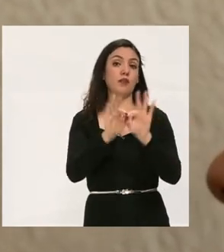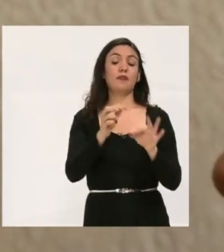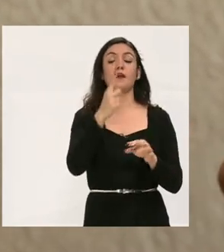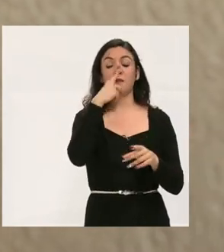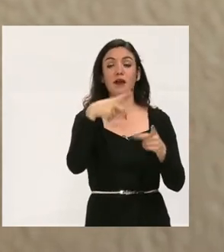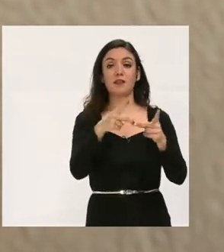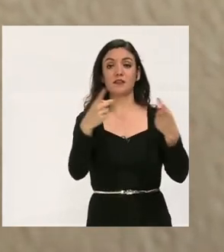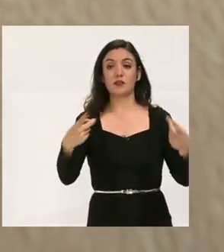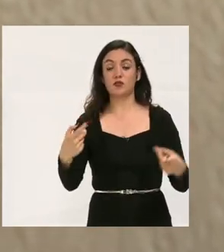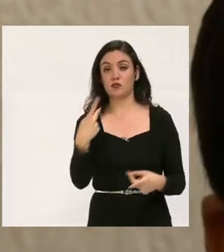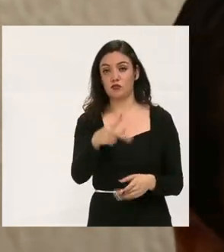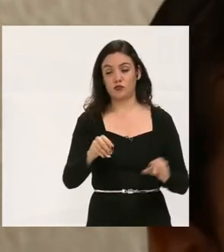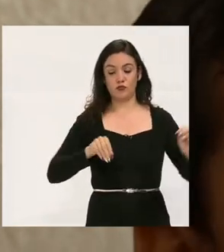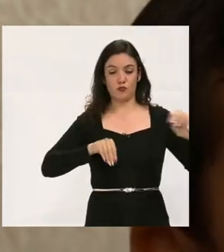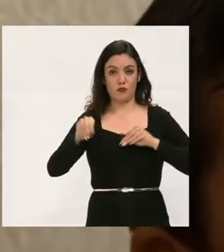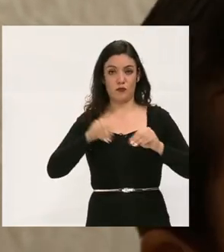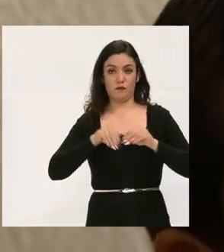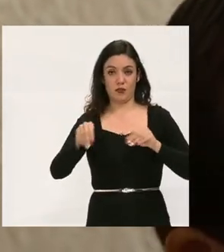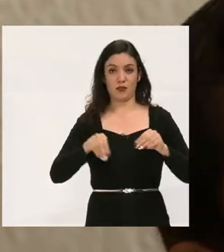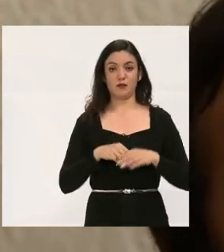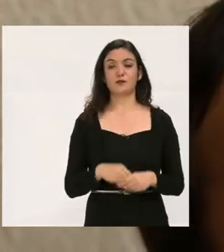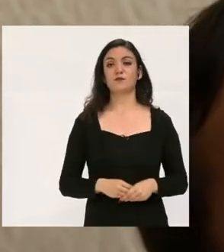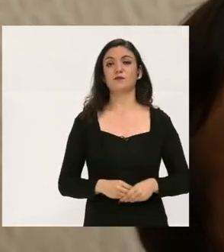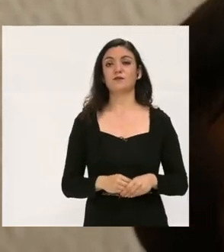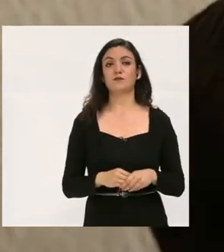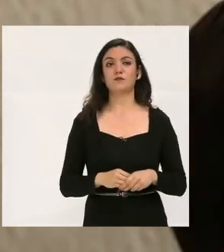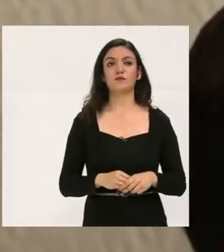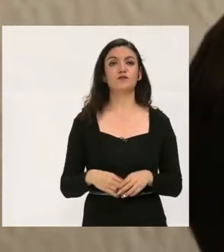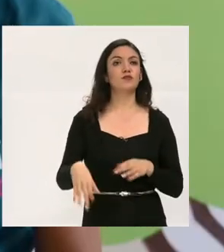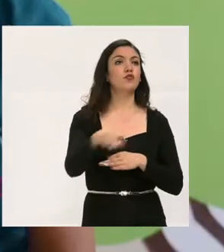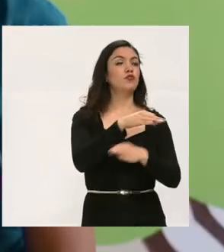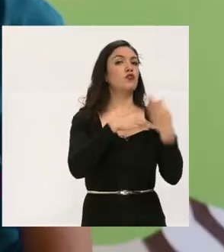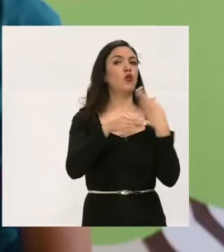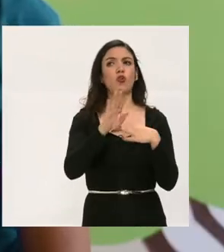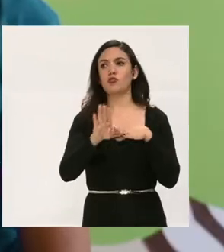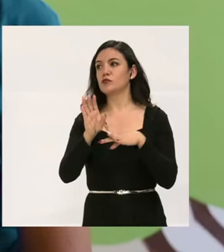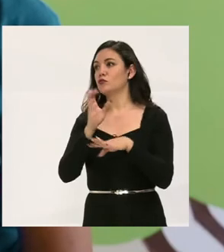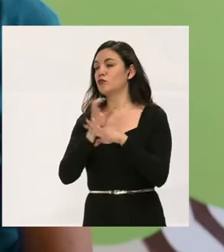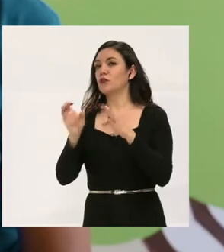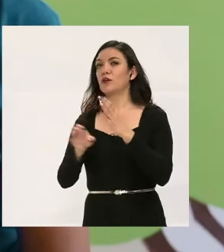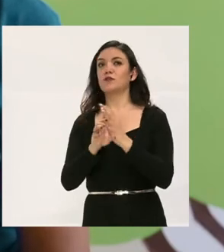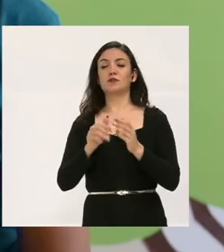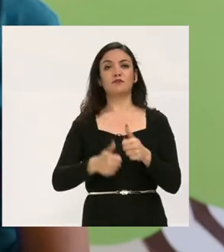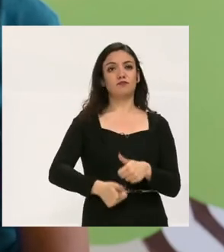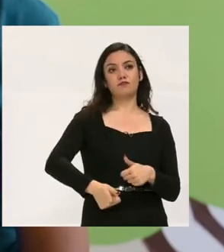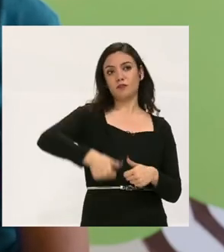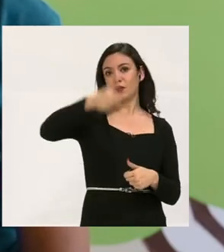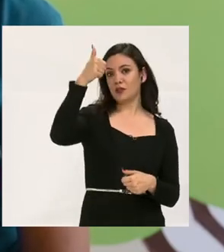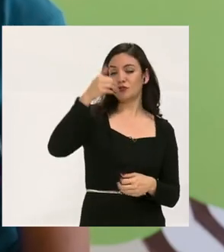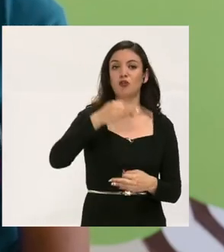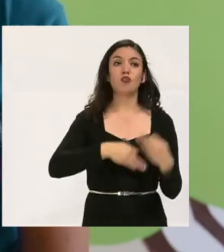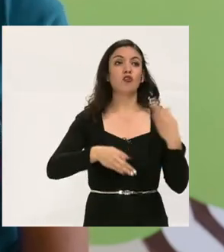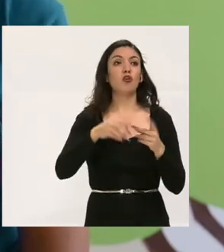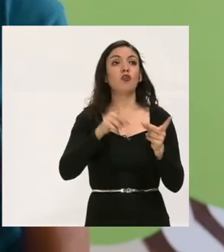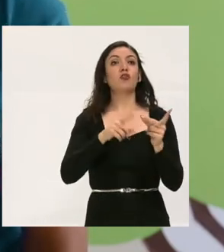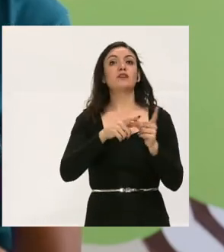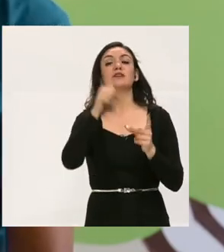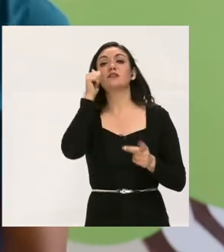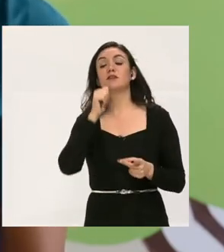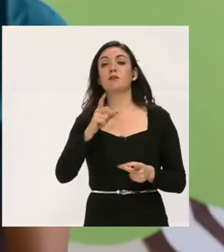parte fundamental en el desarrollo de su conducta todos son casos de éxito todos son casos